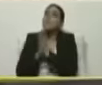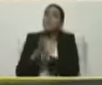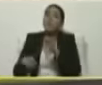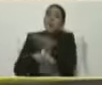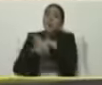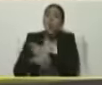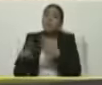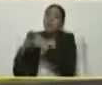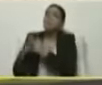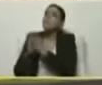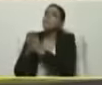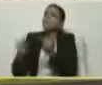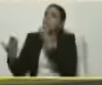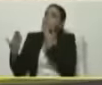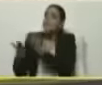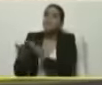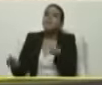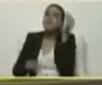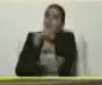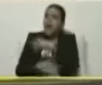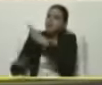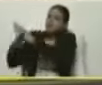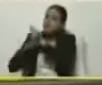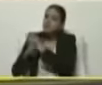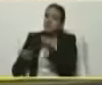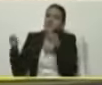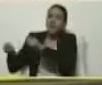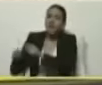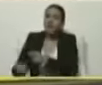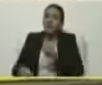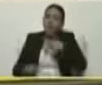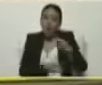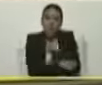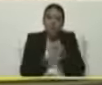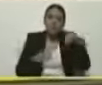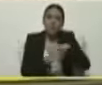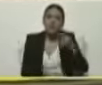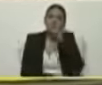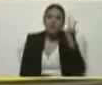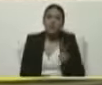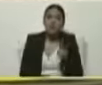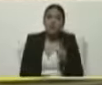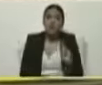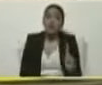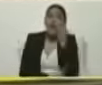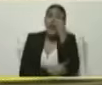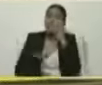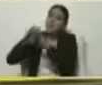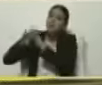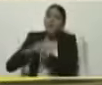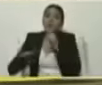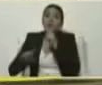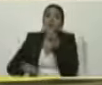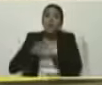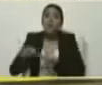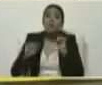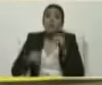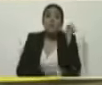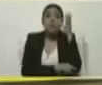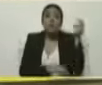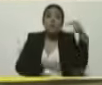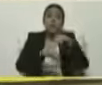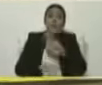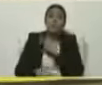Estados Unidos que sancionara a Venezuela. Y las primeras sanciones económicas contra el país las solicitó la Asamblea Nacional que ellos ganaron.